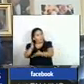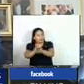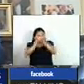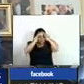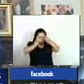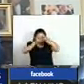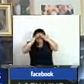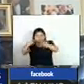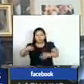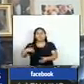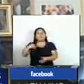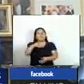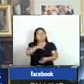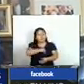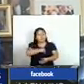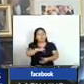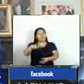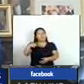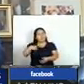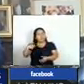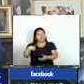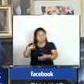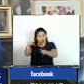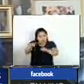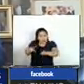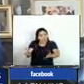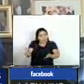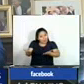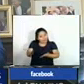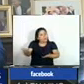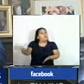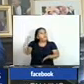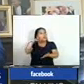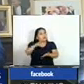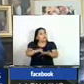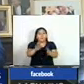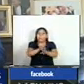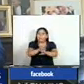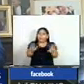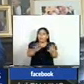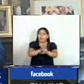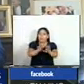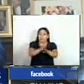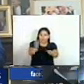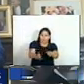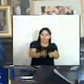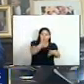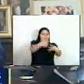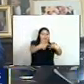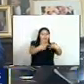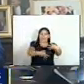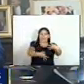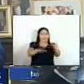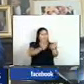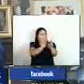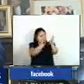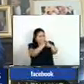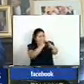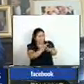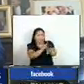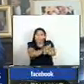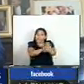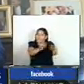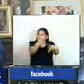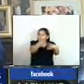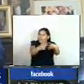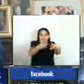atención médica y eso es lo que estoy a punto de hacer y repito no estoy firmando una nueva ley ni modificando ningún aspecto